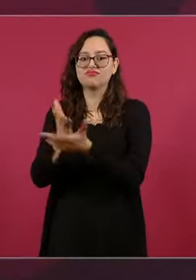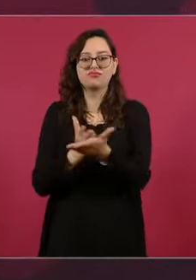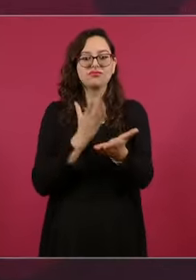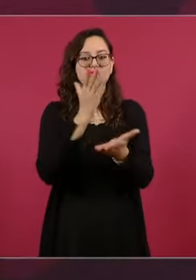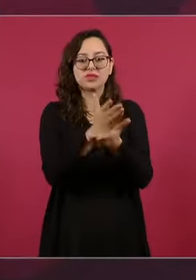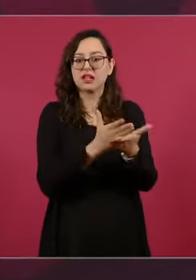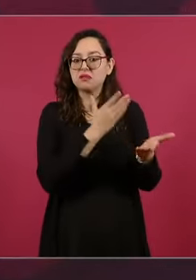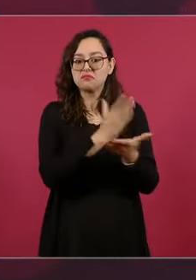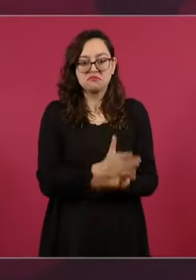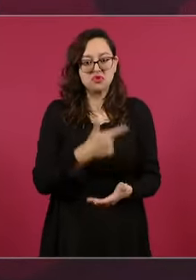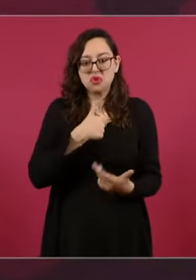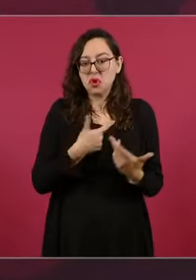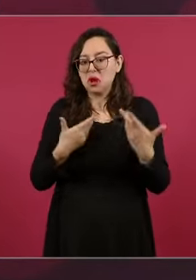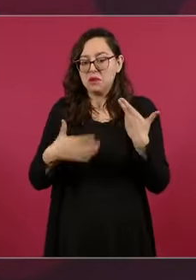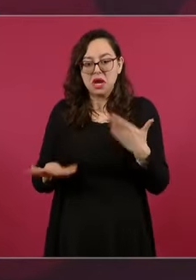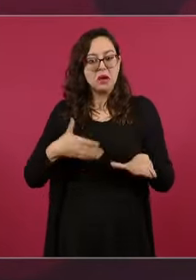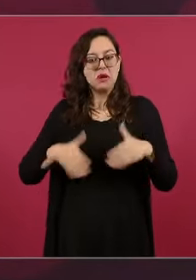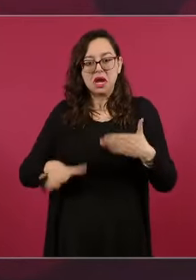caminaba